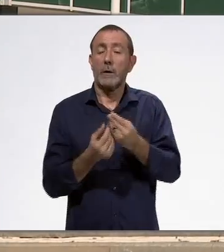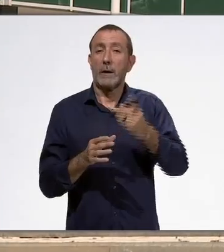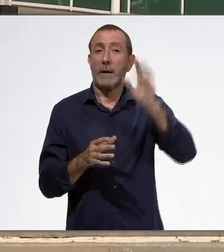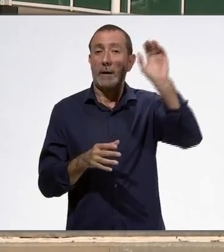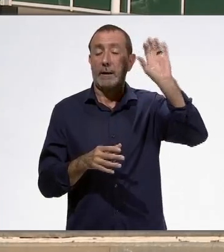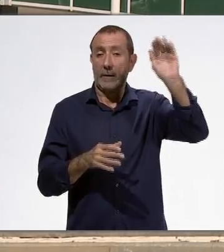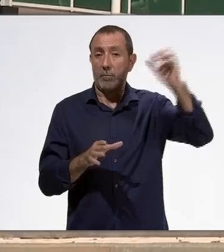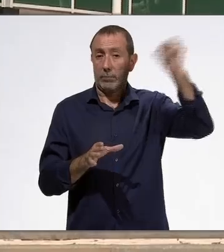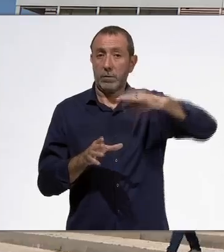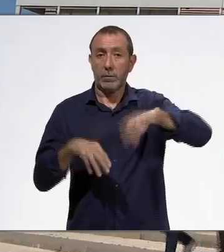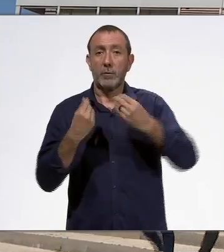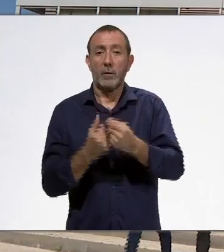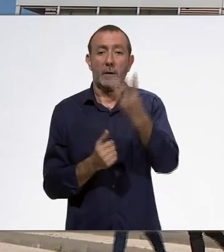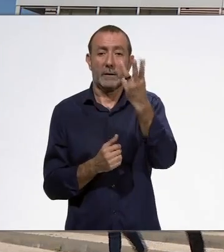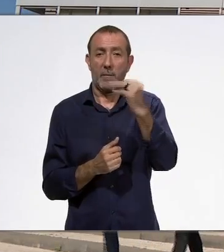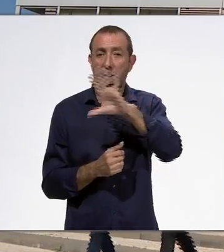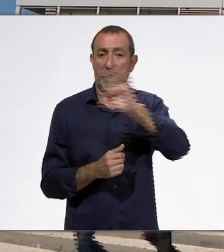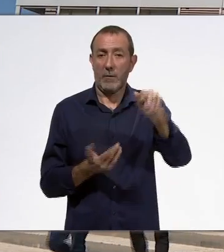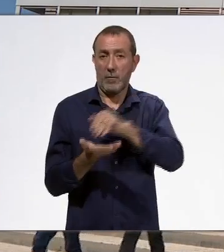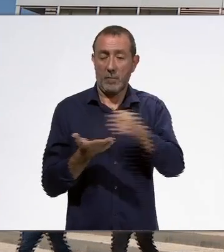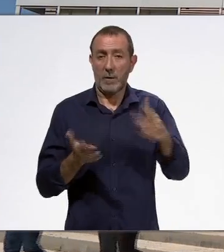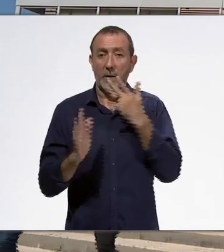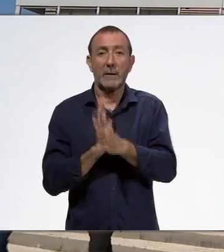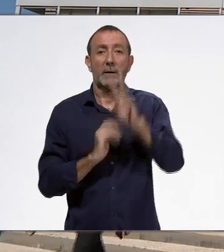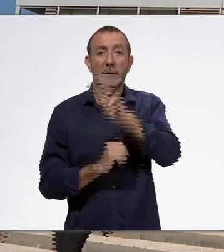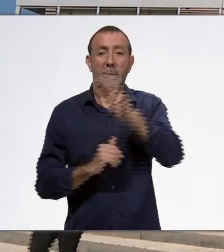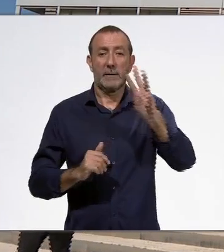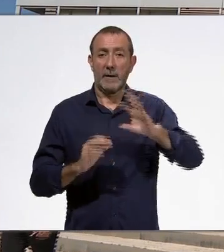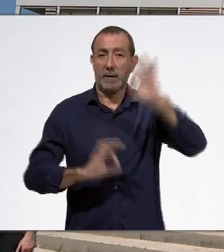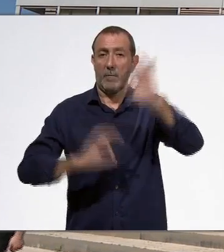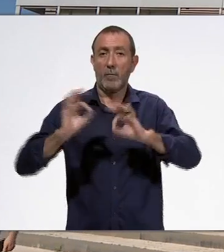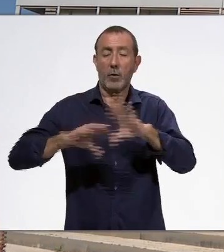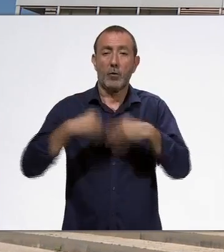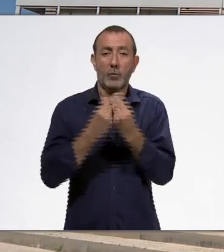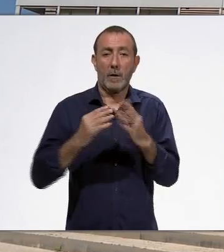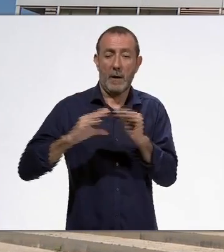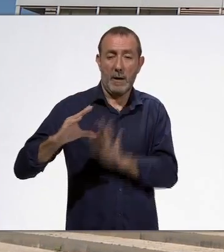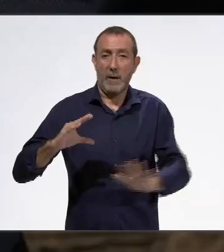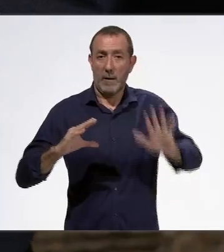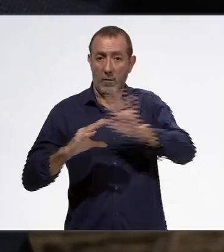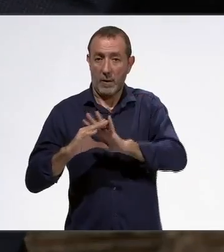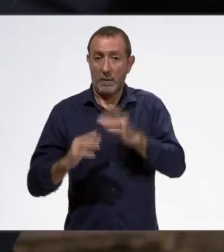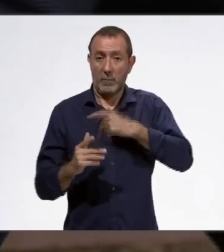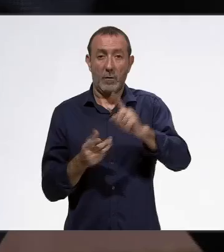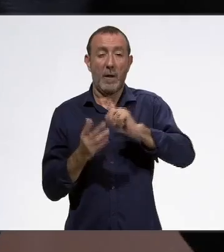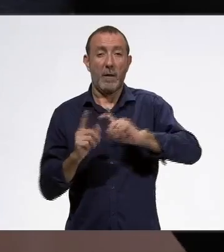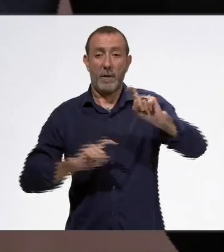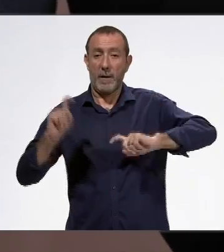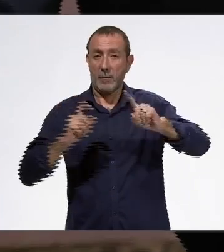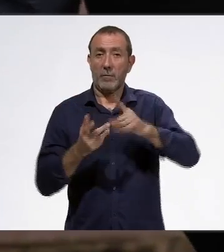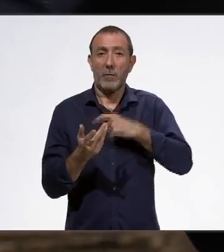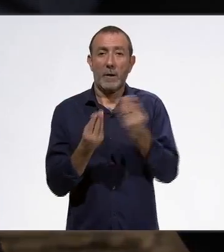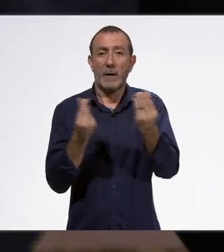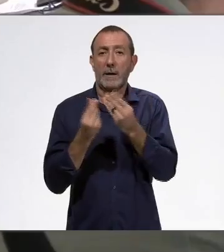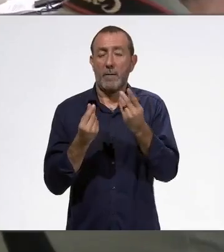o capital extranjero de hasta 3.500 millones el 33% del total de la región lo refleja El quinto barómetro del clima de